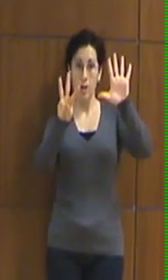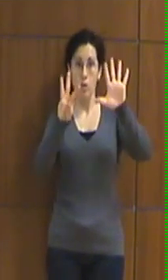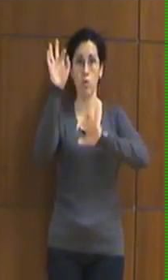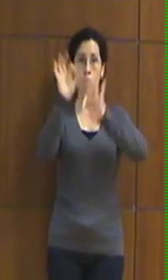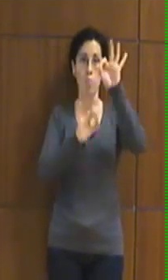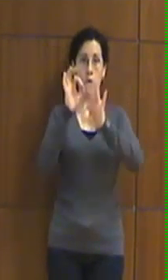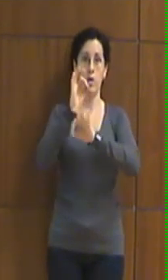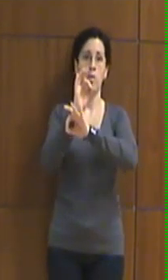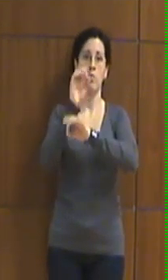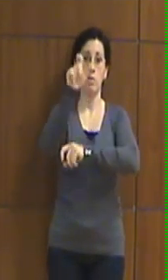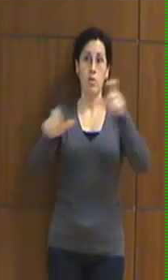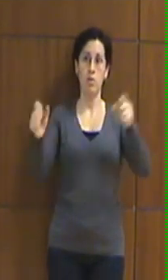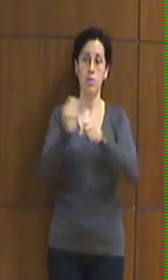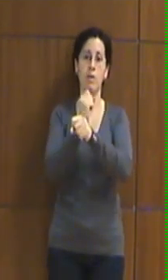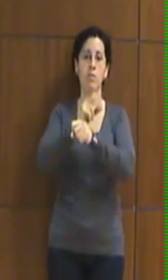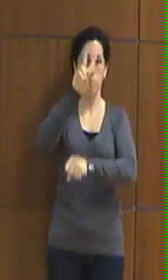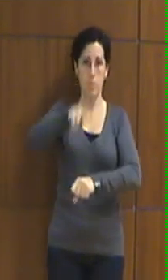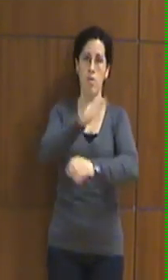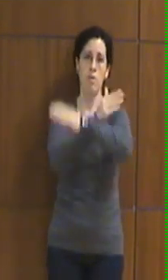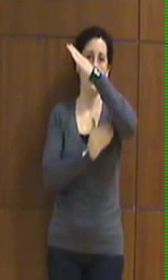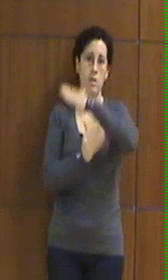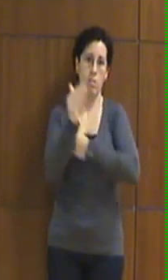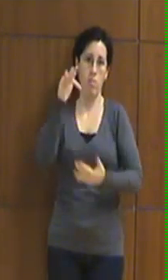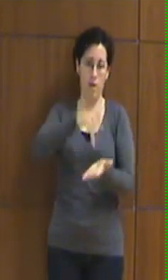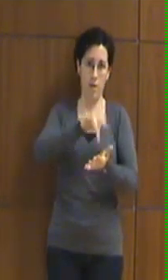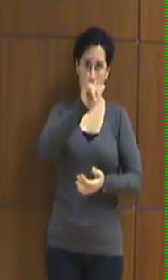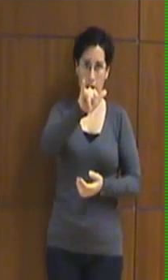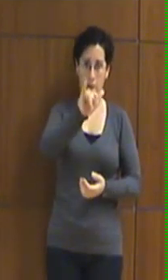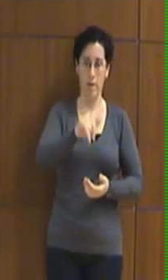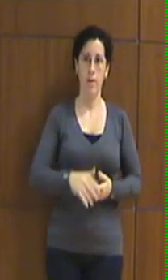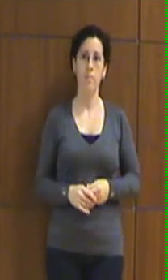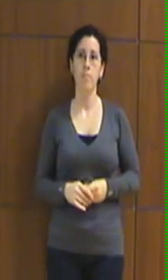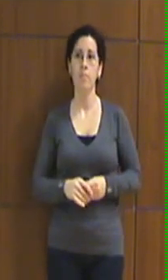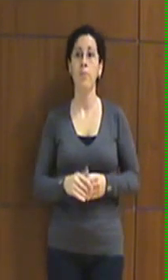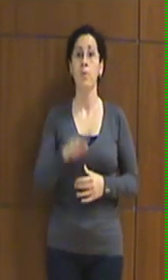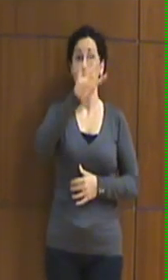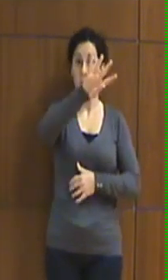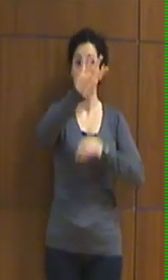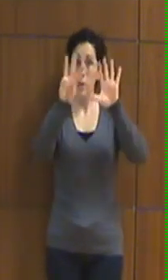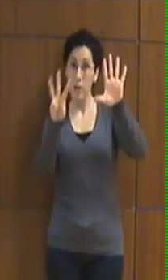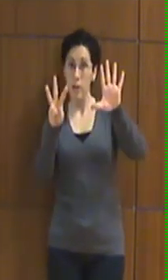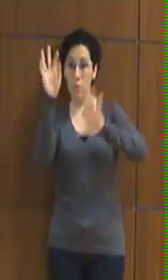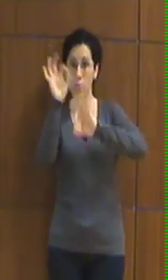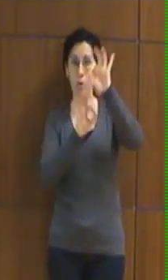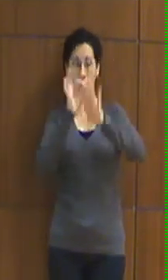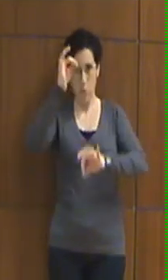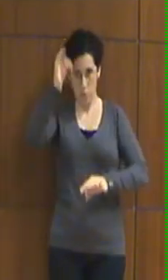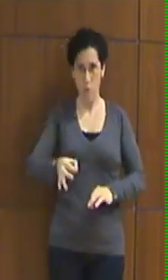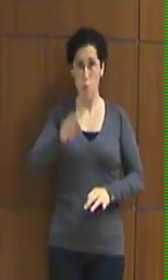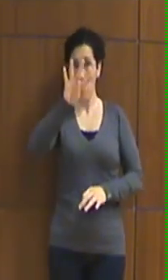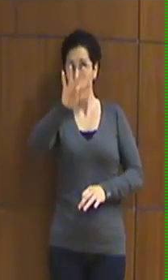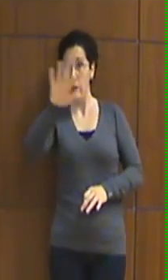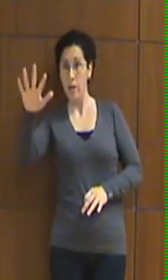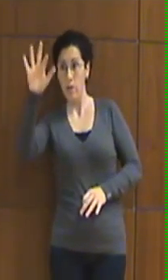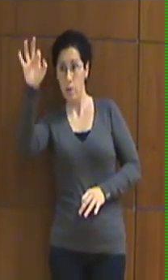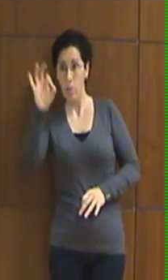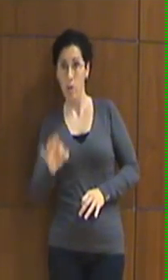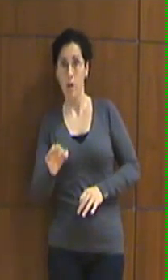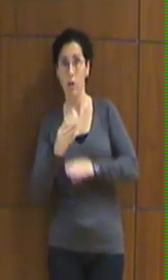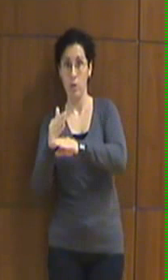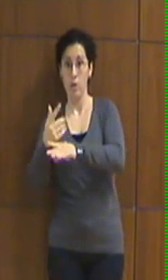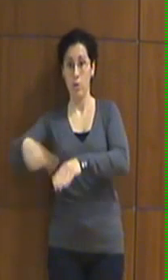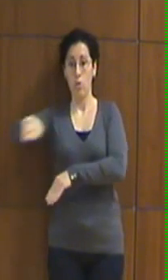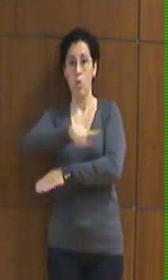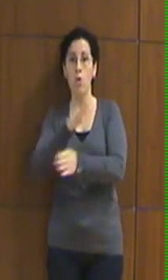tienen algún tipo de discapacidad. Y de ese 48, pues seguro que el 45% de los compañeros